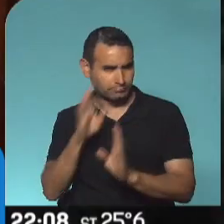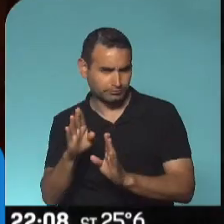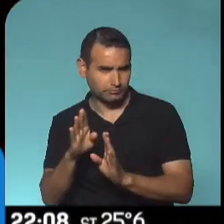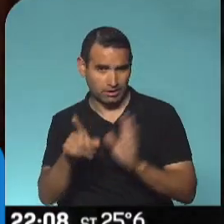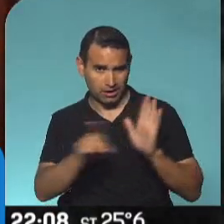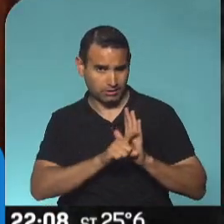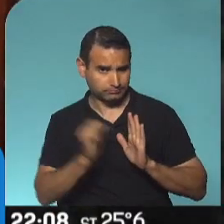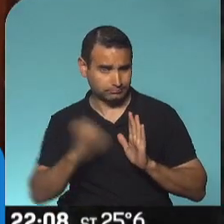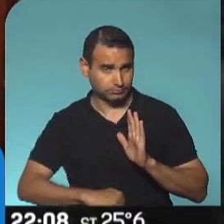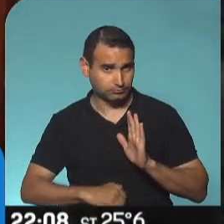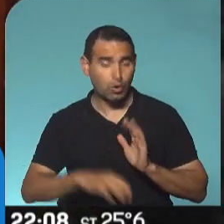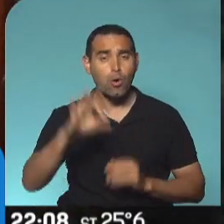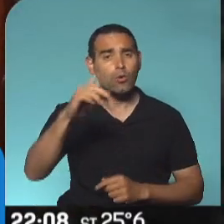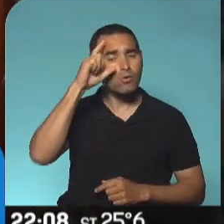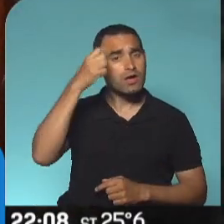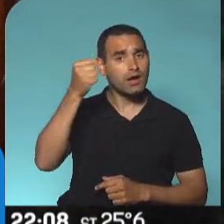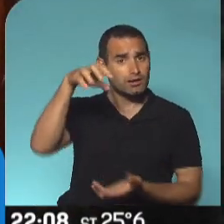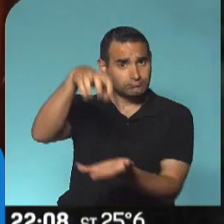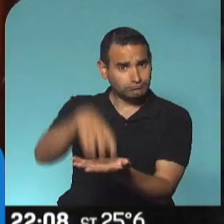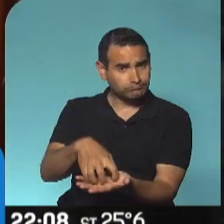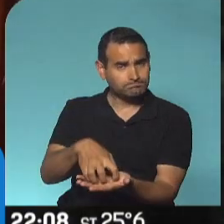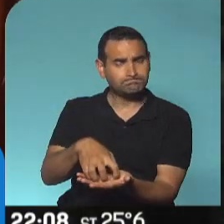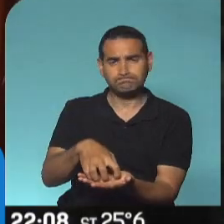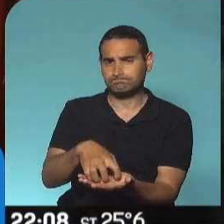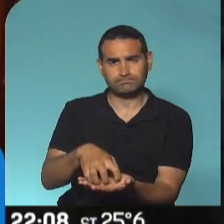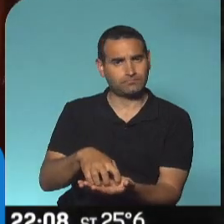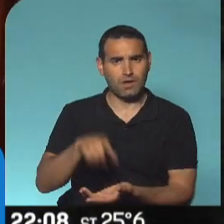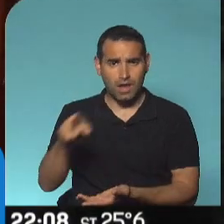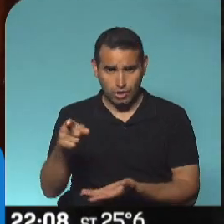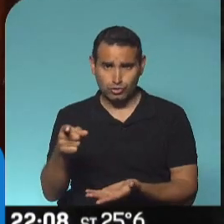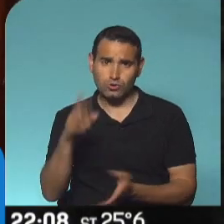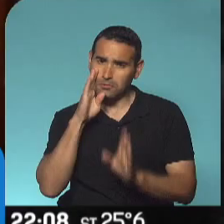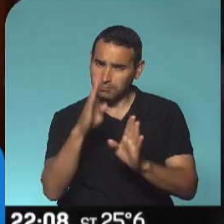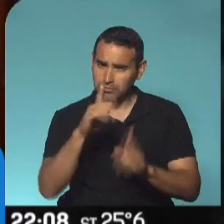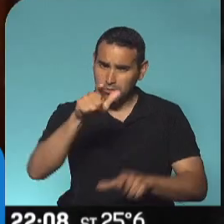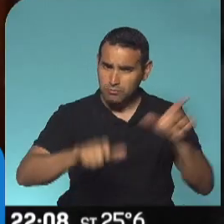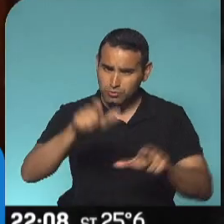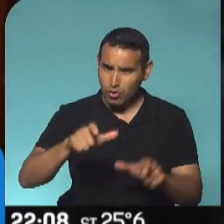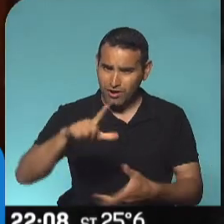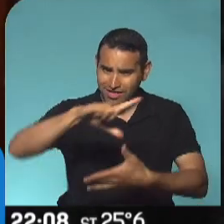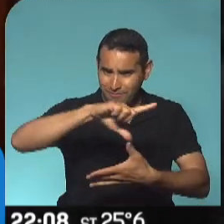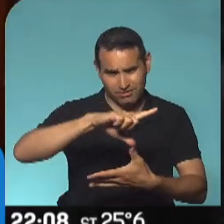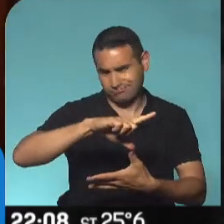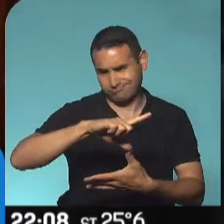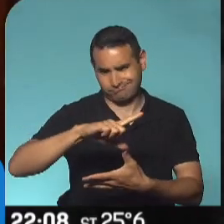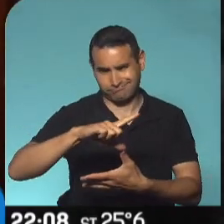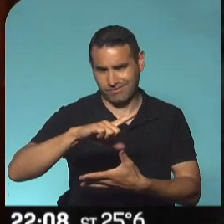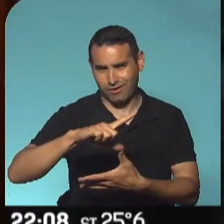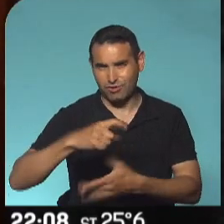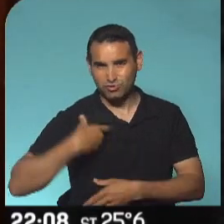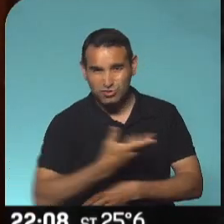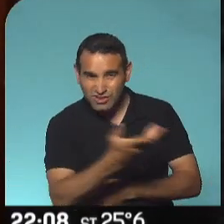jurídica. La OEA no está al servicio de los pueblos latinoamericanos, menos de movimientos